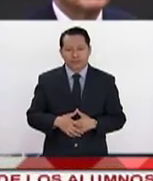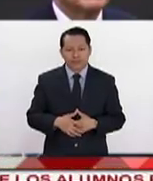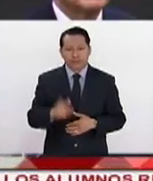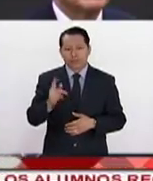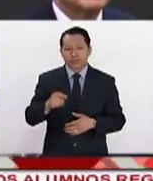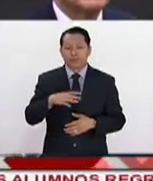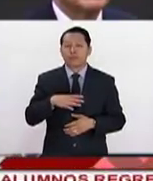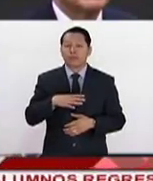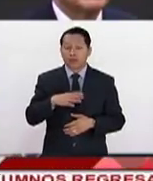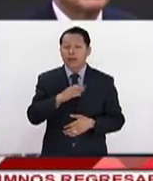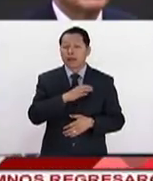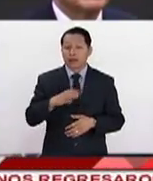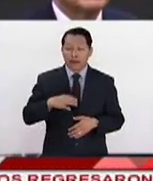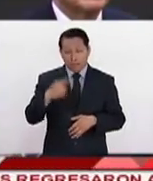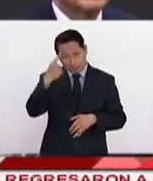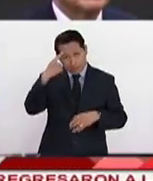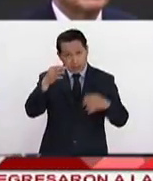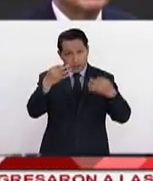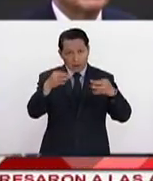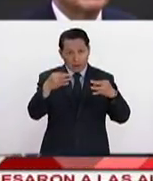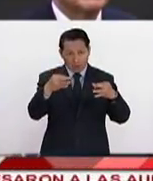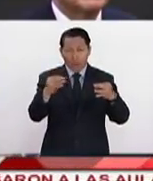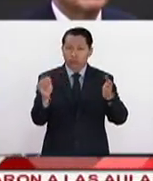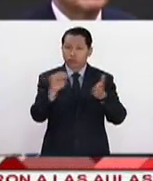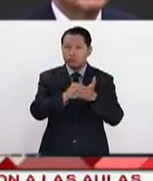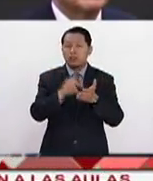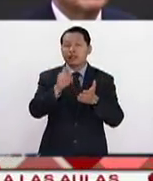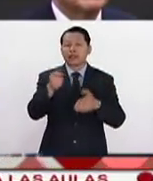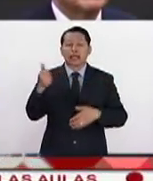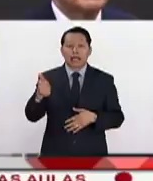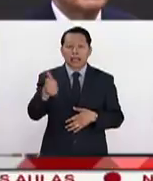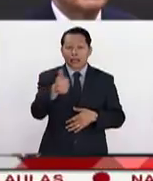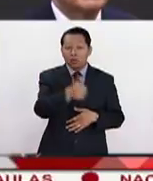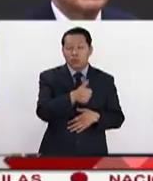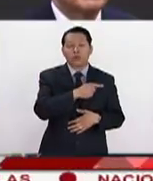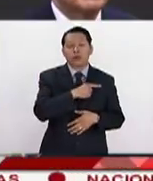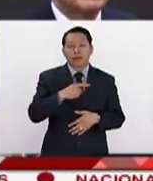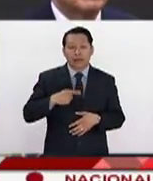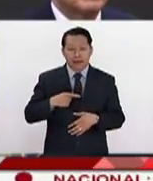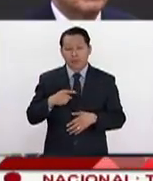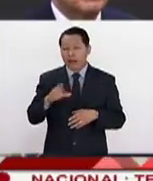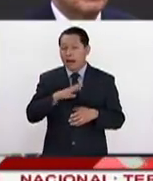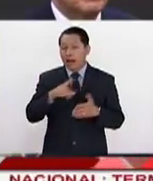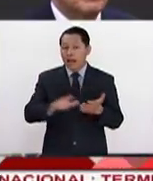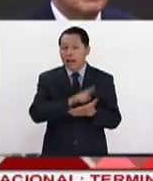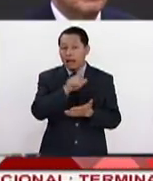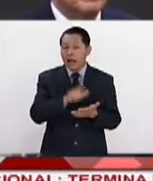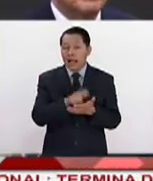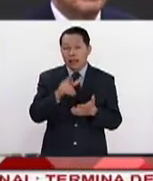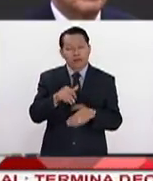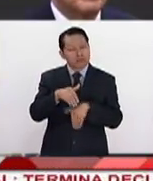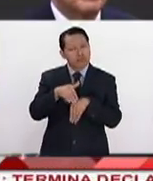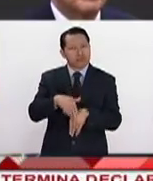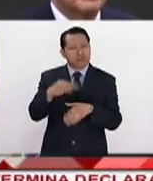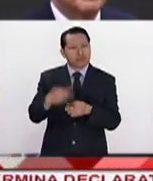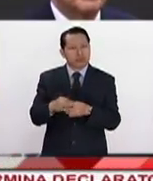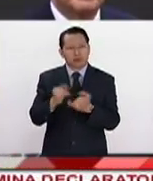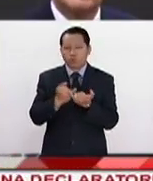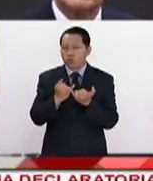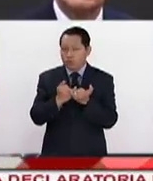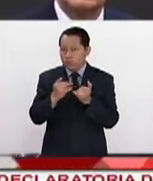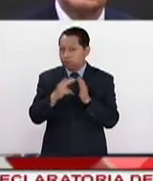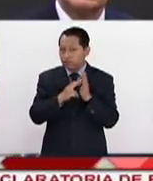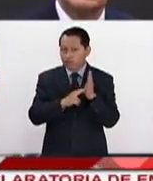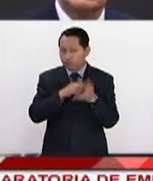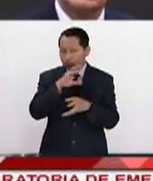de los candidatos a la boleta, es necesario que cada uno haya cumplido con lo dispuesto por la ley y la normatividad